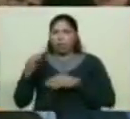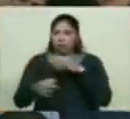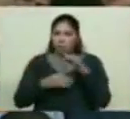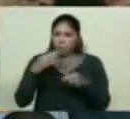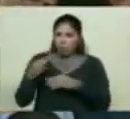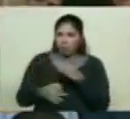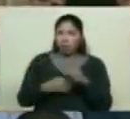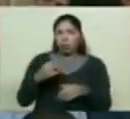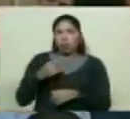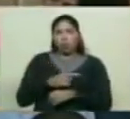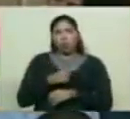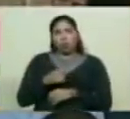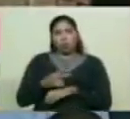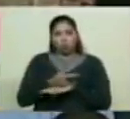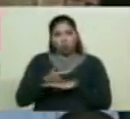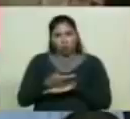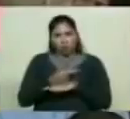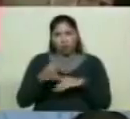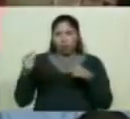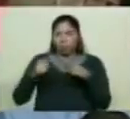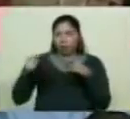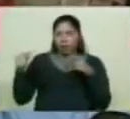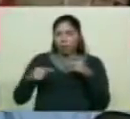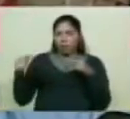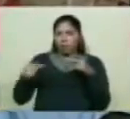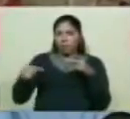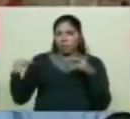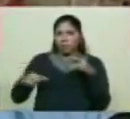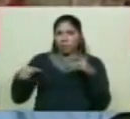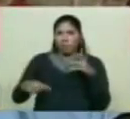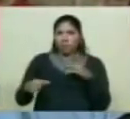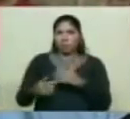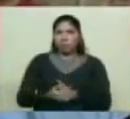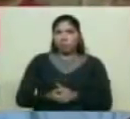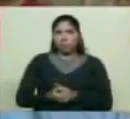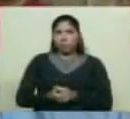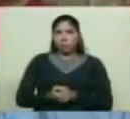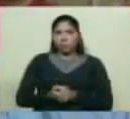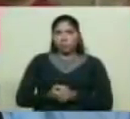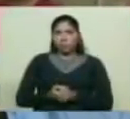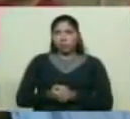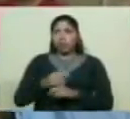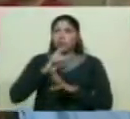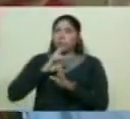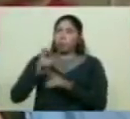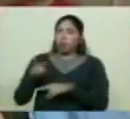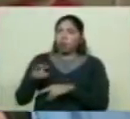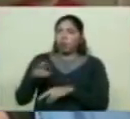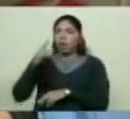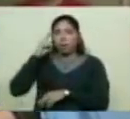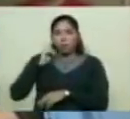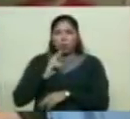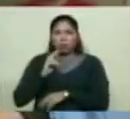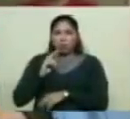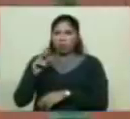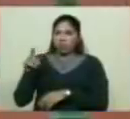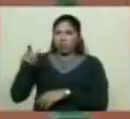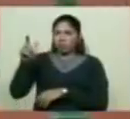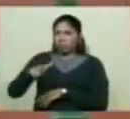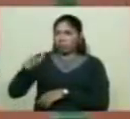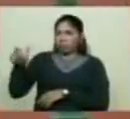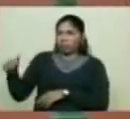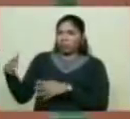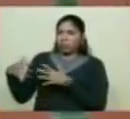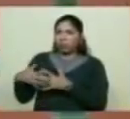la fundación del correo del orinoco la respuesta de bolívar a la gente míster irvine y norteamericano